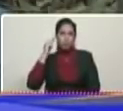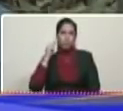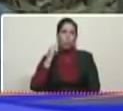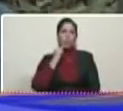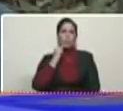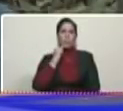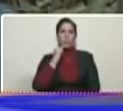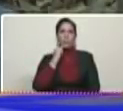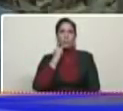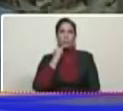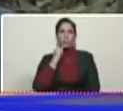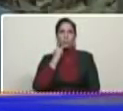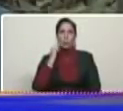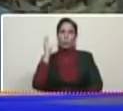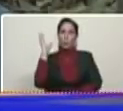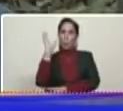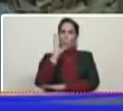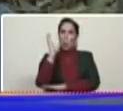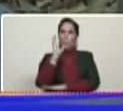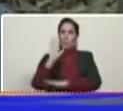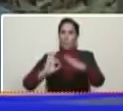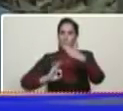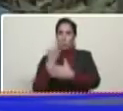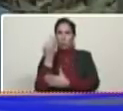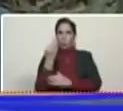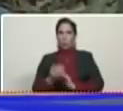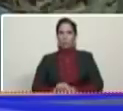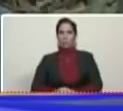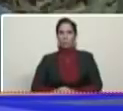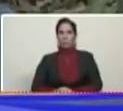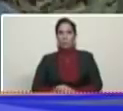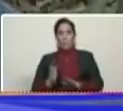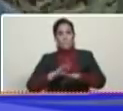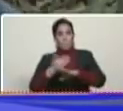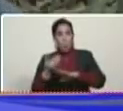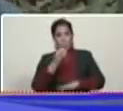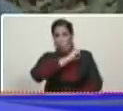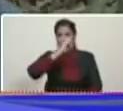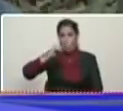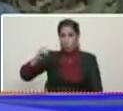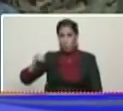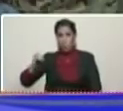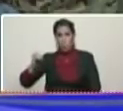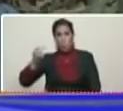Bolivariana, que fue Colombia, porque en Angostura, en el Orinoco,